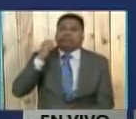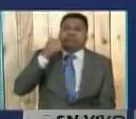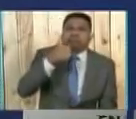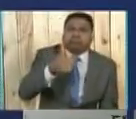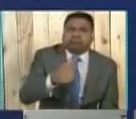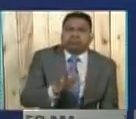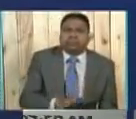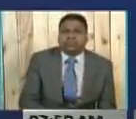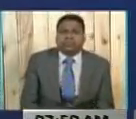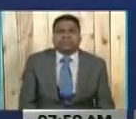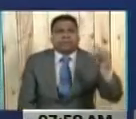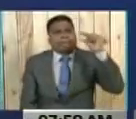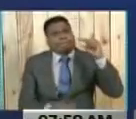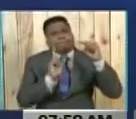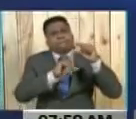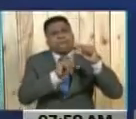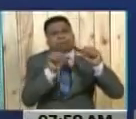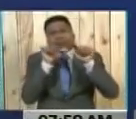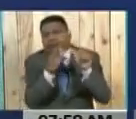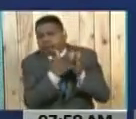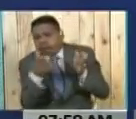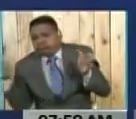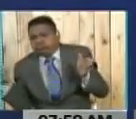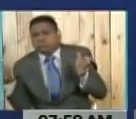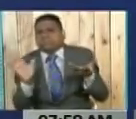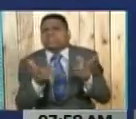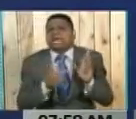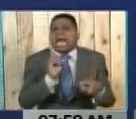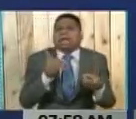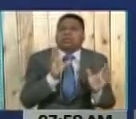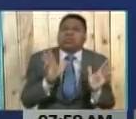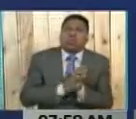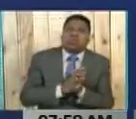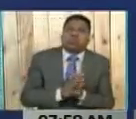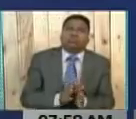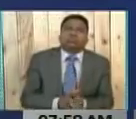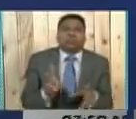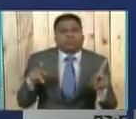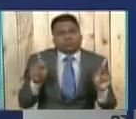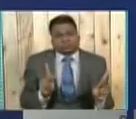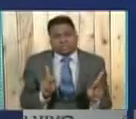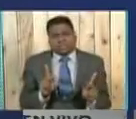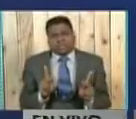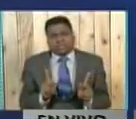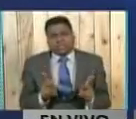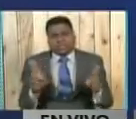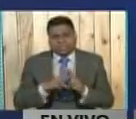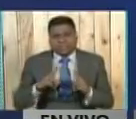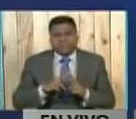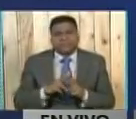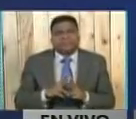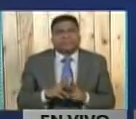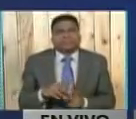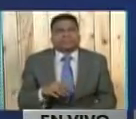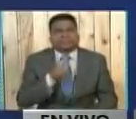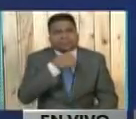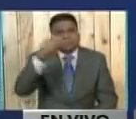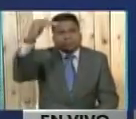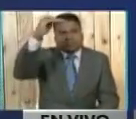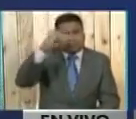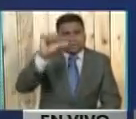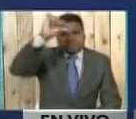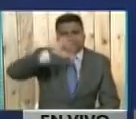Los más prolongados, en algunos casos, muchos más casos de los que se conocen, han estado por debajo de